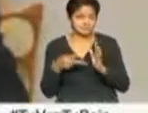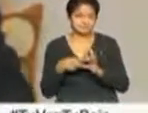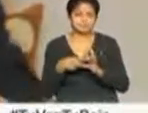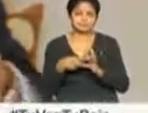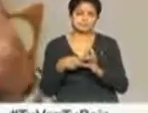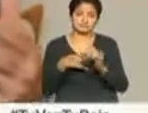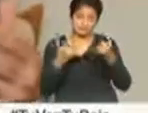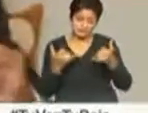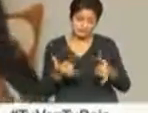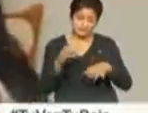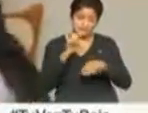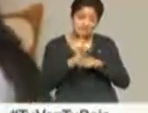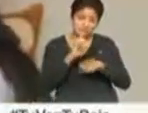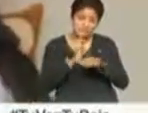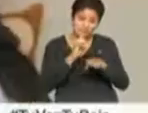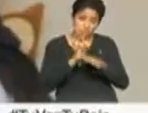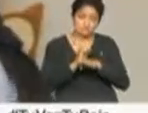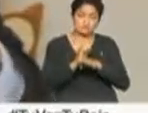buscó